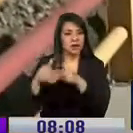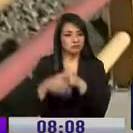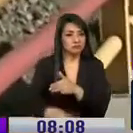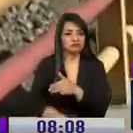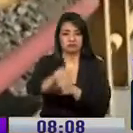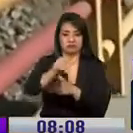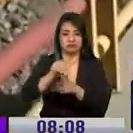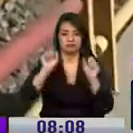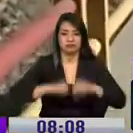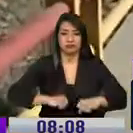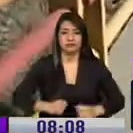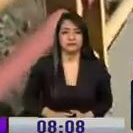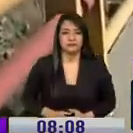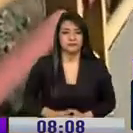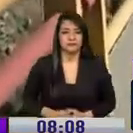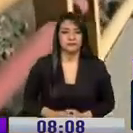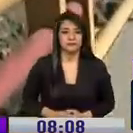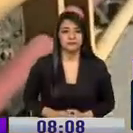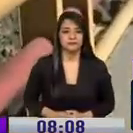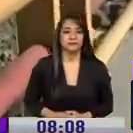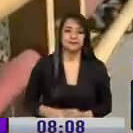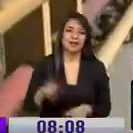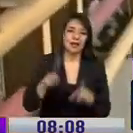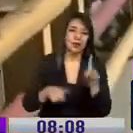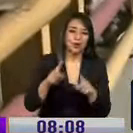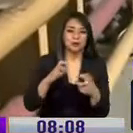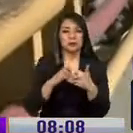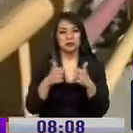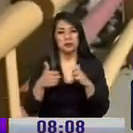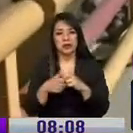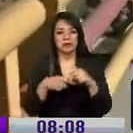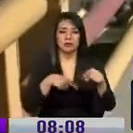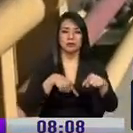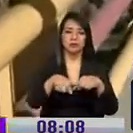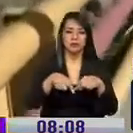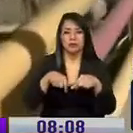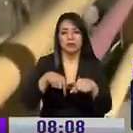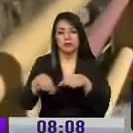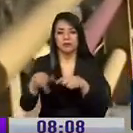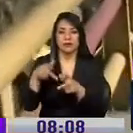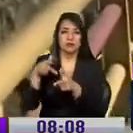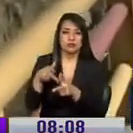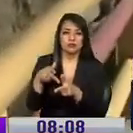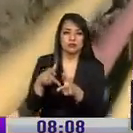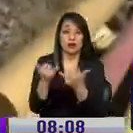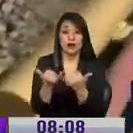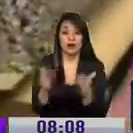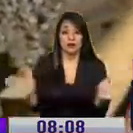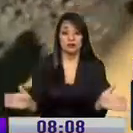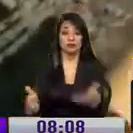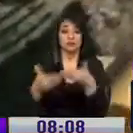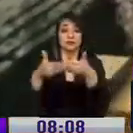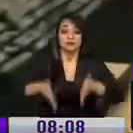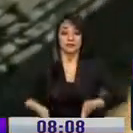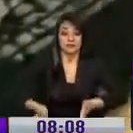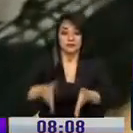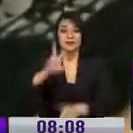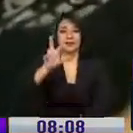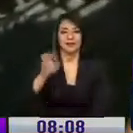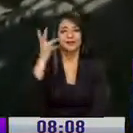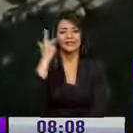próximamente. Obviamente las dificultades de la movilidad en el sector durante este periodo de 30 días, ¿no es cierto?,